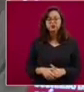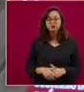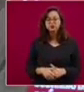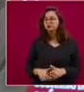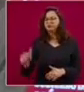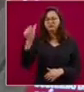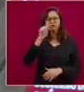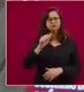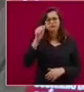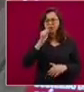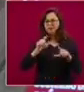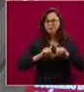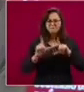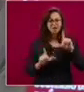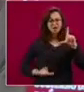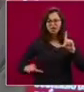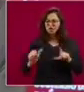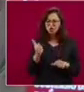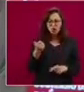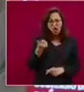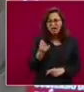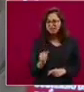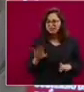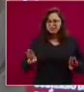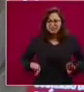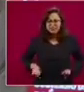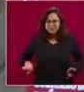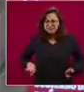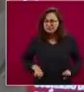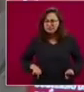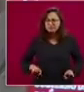que siempre lo ha caracterizado al gobierno,